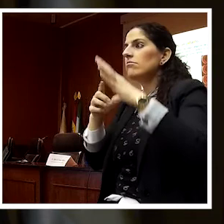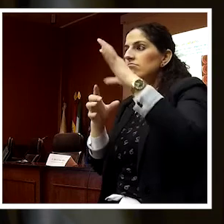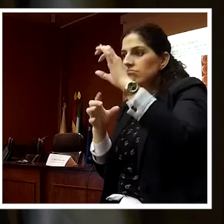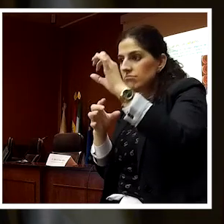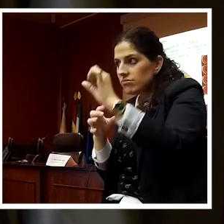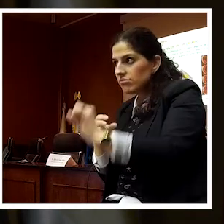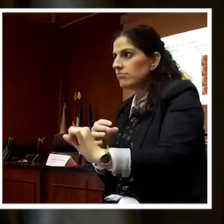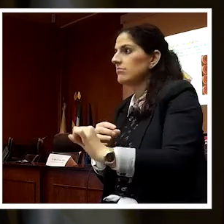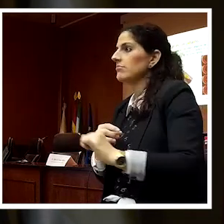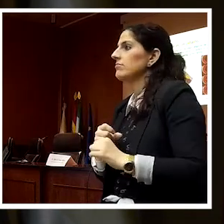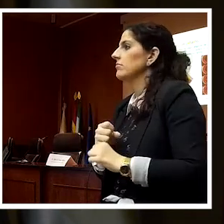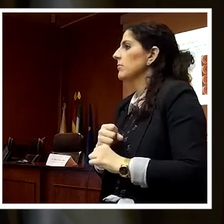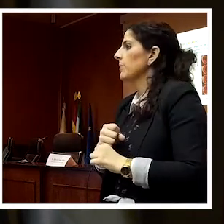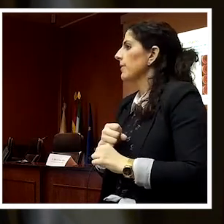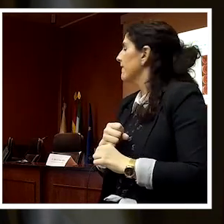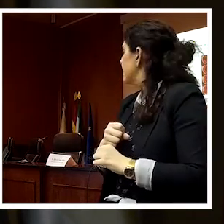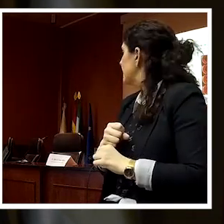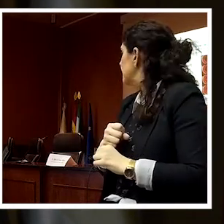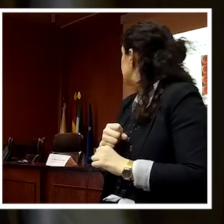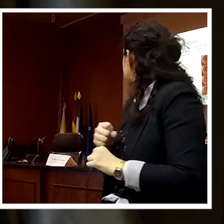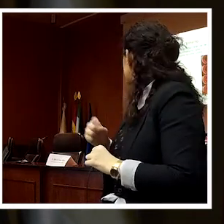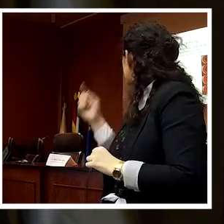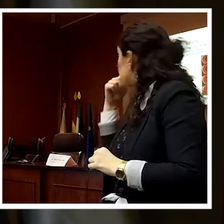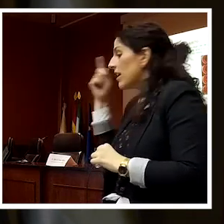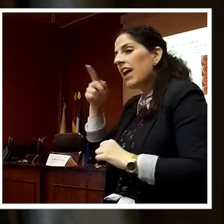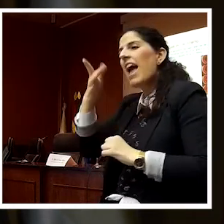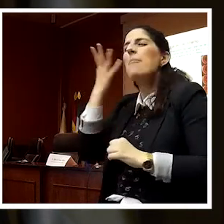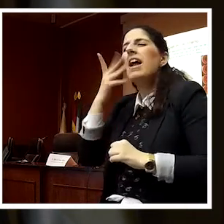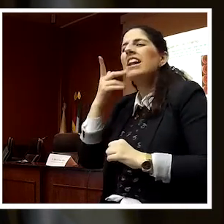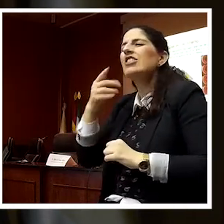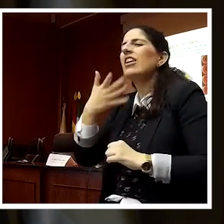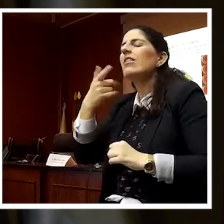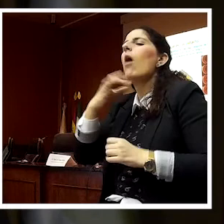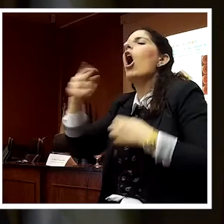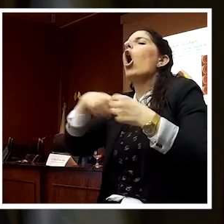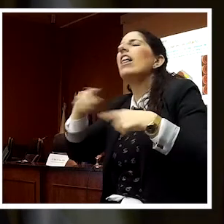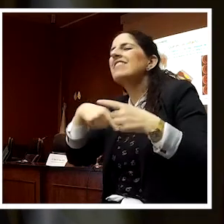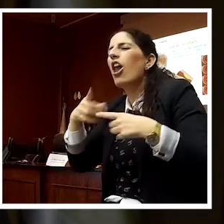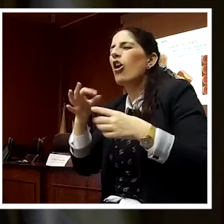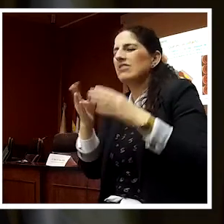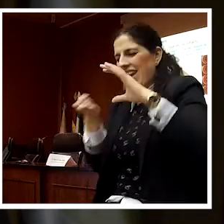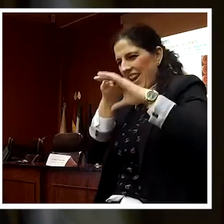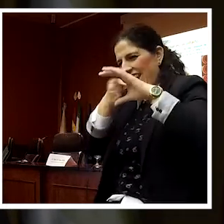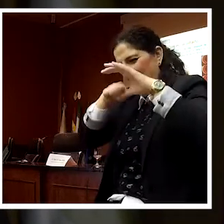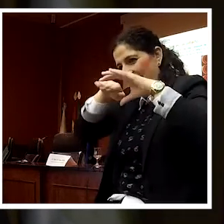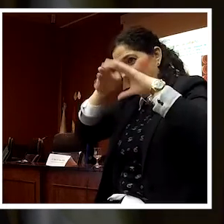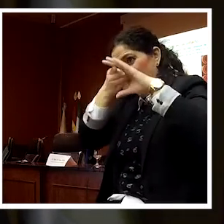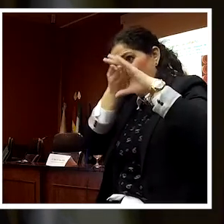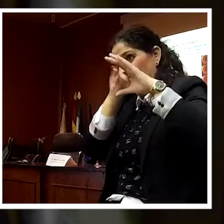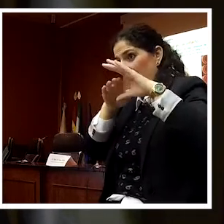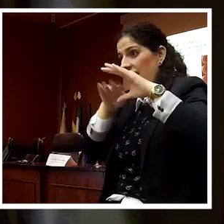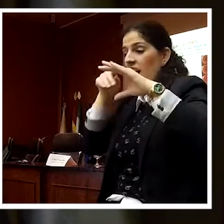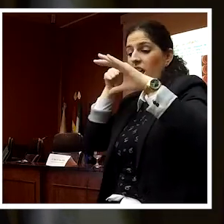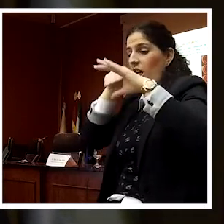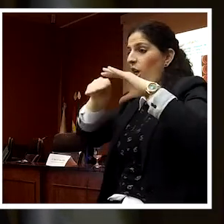Pero es una estrechez. Estos son plaquitas de ateroma del colesterol, ¿no? Que como normalmente lo conocemos mejor, la grasa cuando